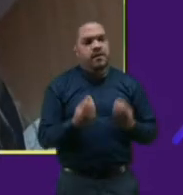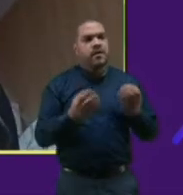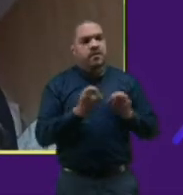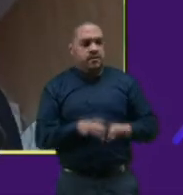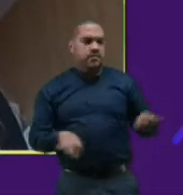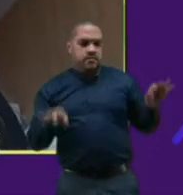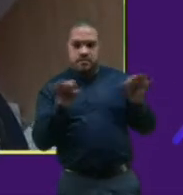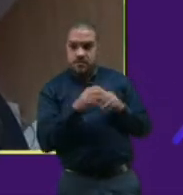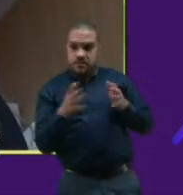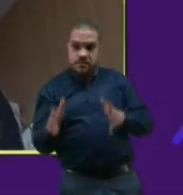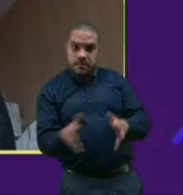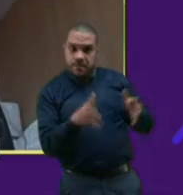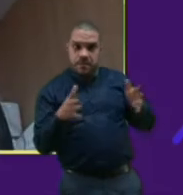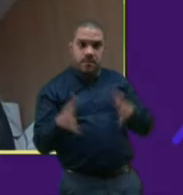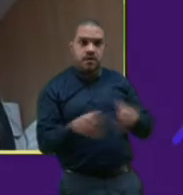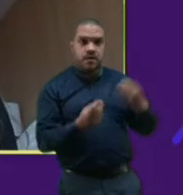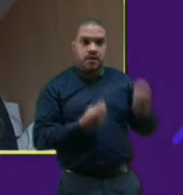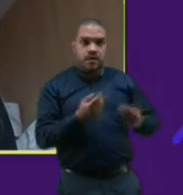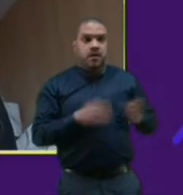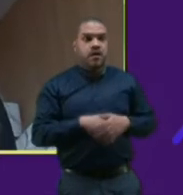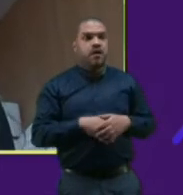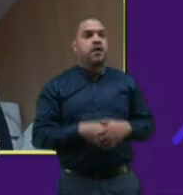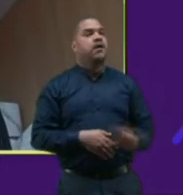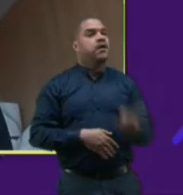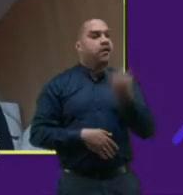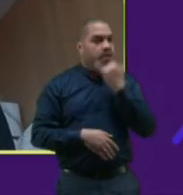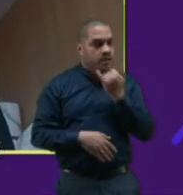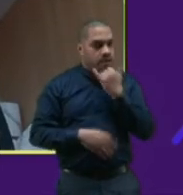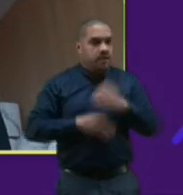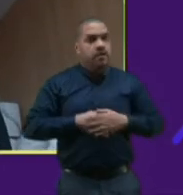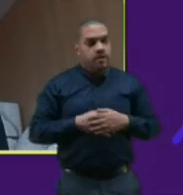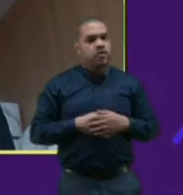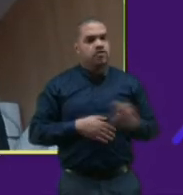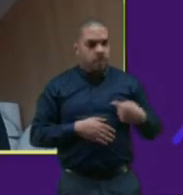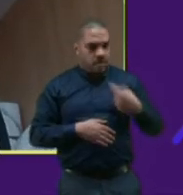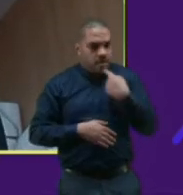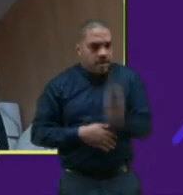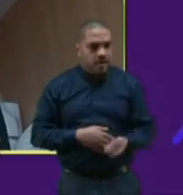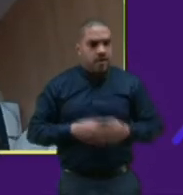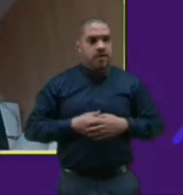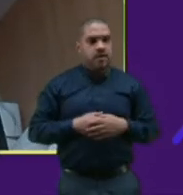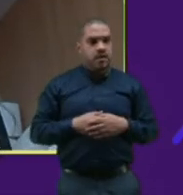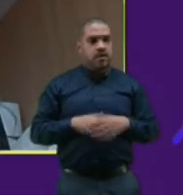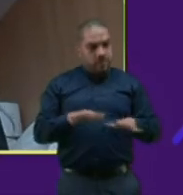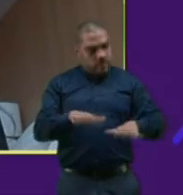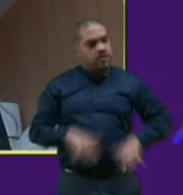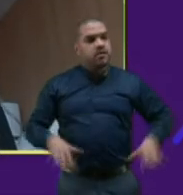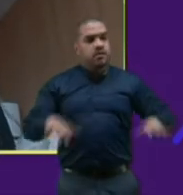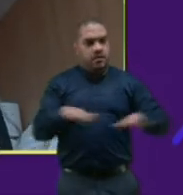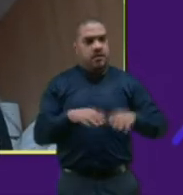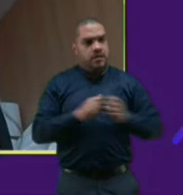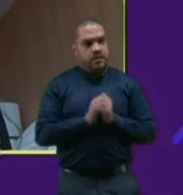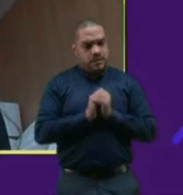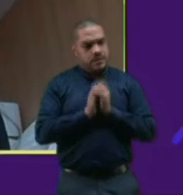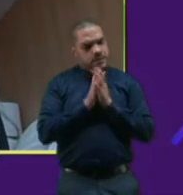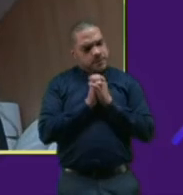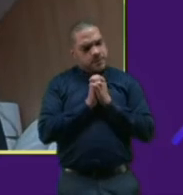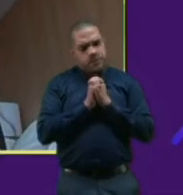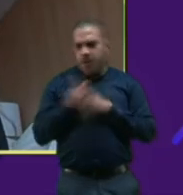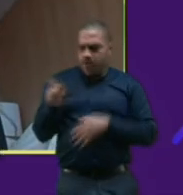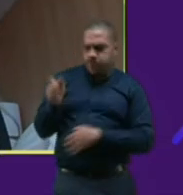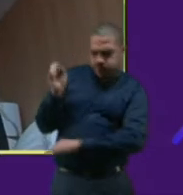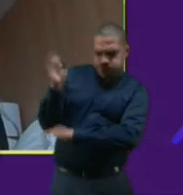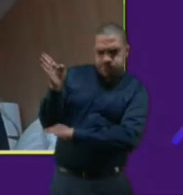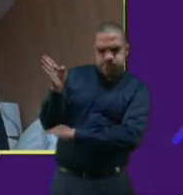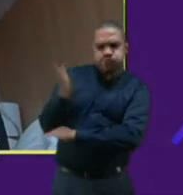oportunidades. Porque nosotros de cierta forma en abril habíamos dicho, no, nosotros todavía tenemos algo en el banco, vamos a darnos